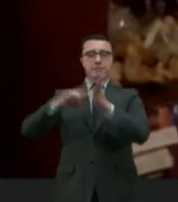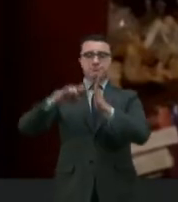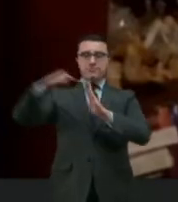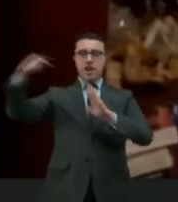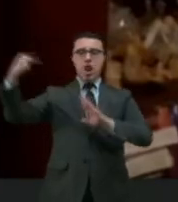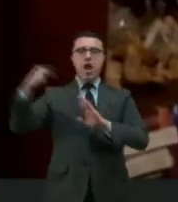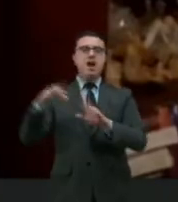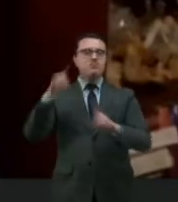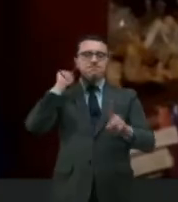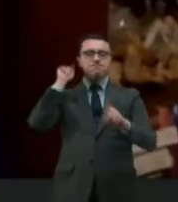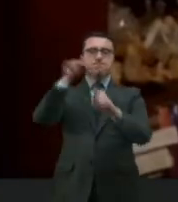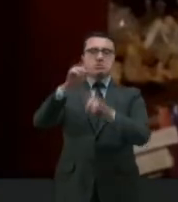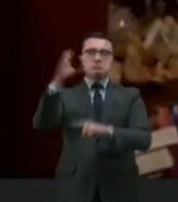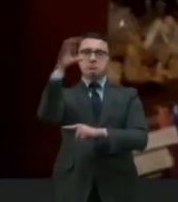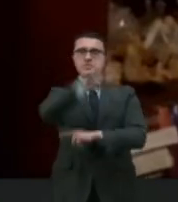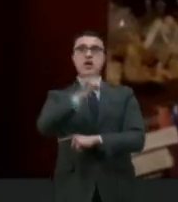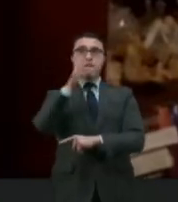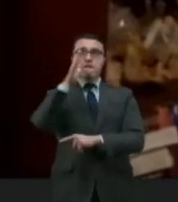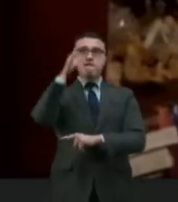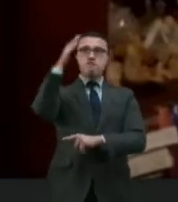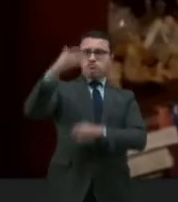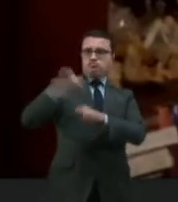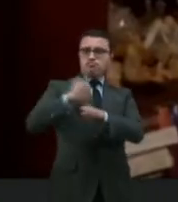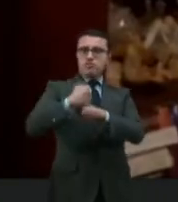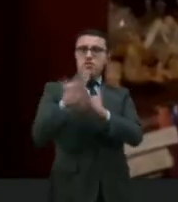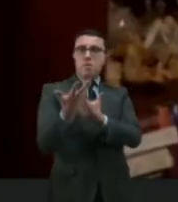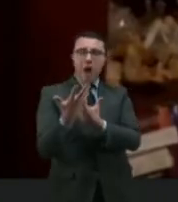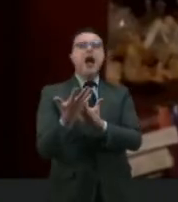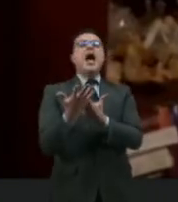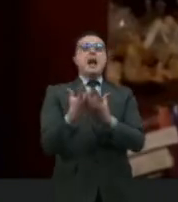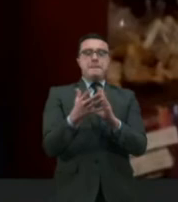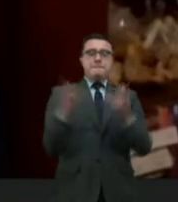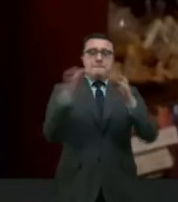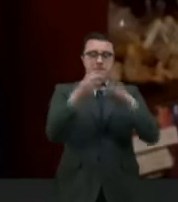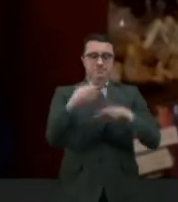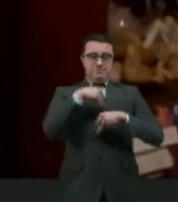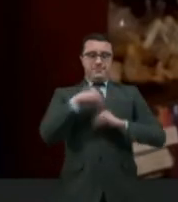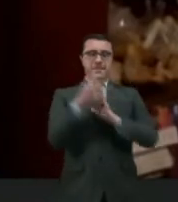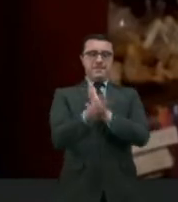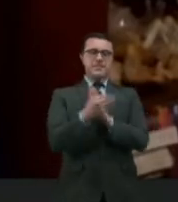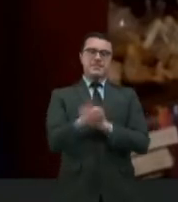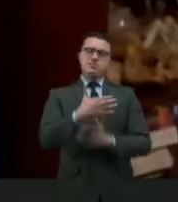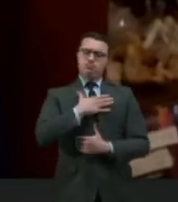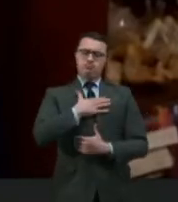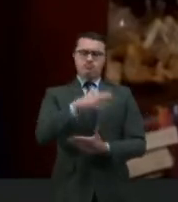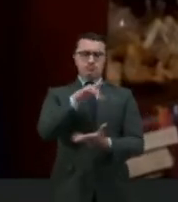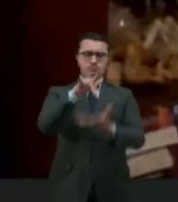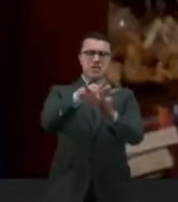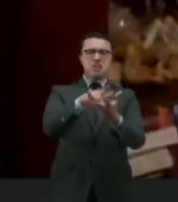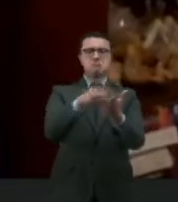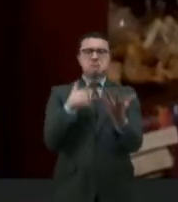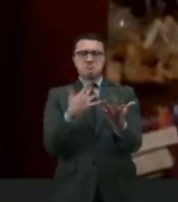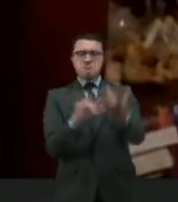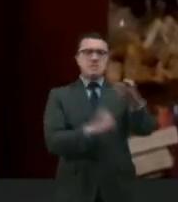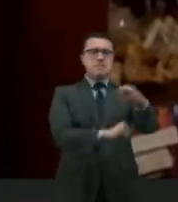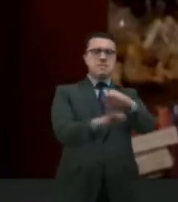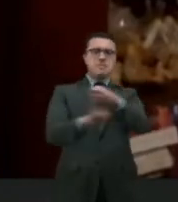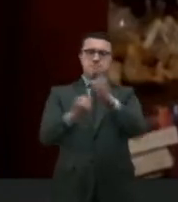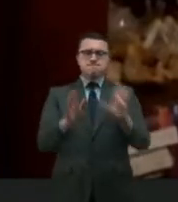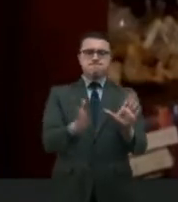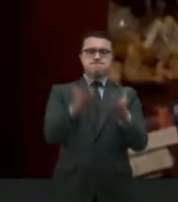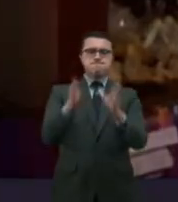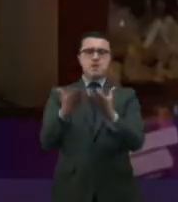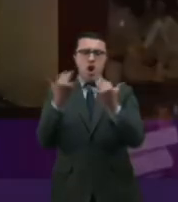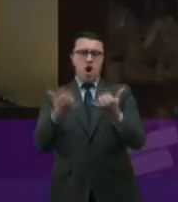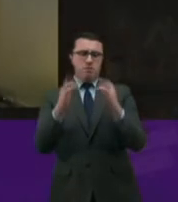cuáles son los empleos del futuro, pero desde las habilidades. Y bueno, de nuevo un gusto y espero aportar mucho valor en esta